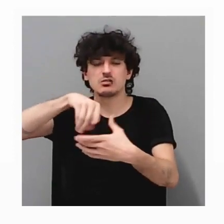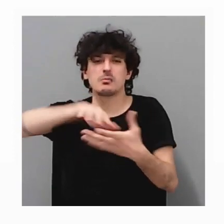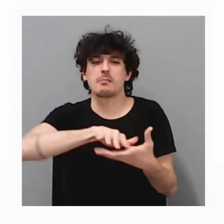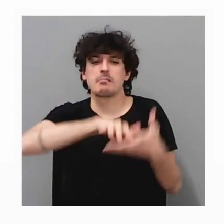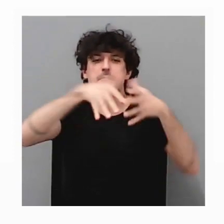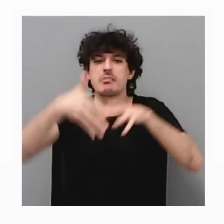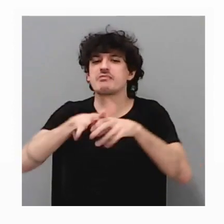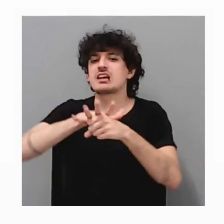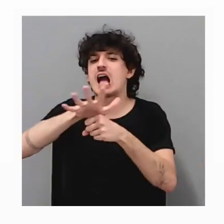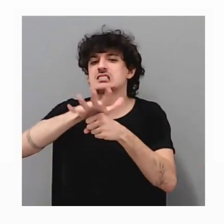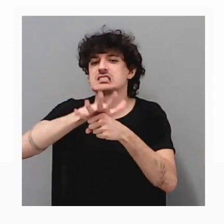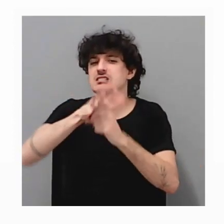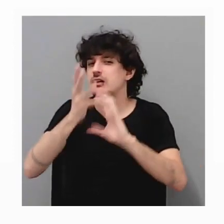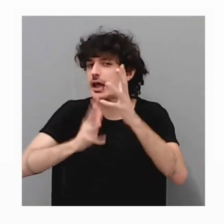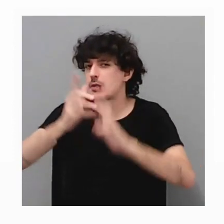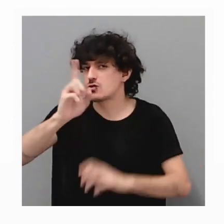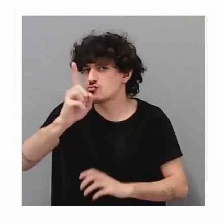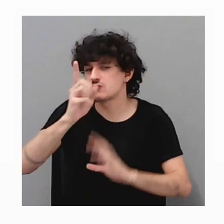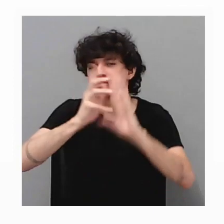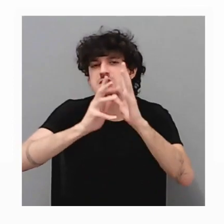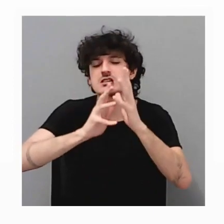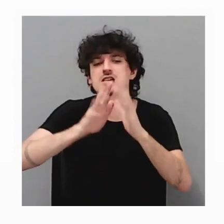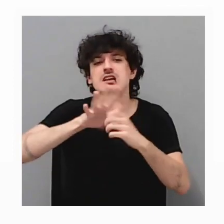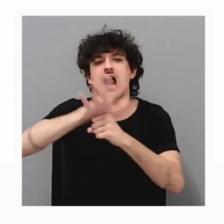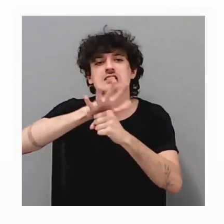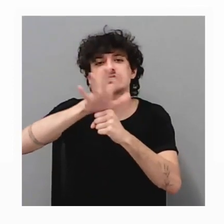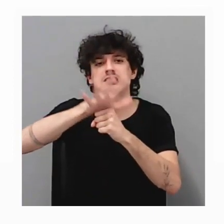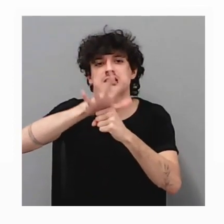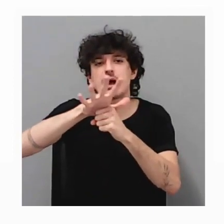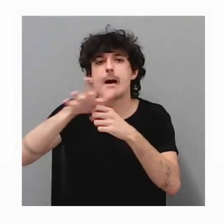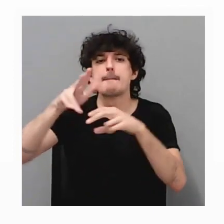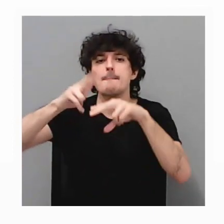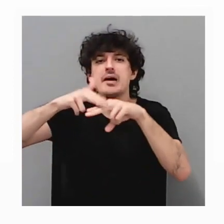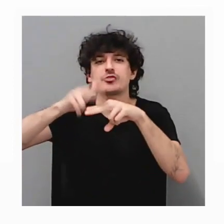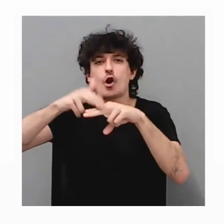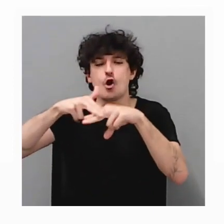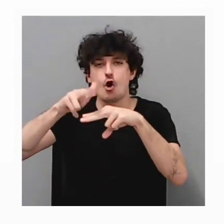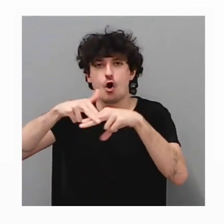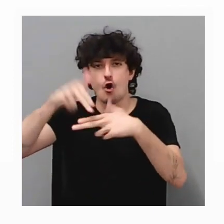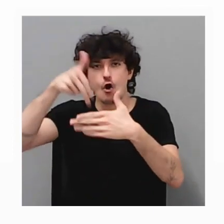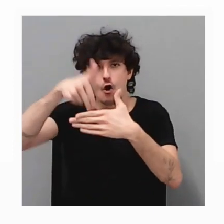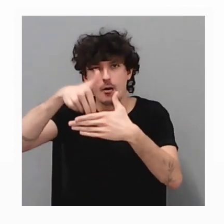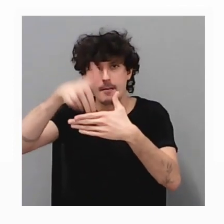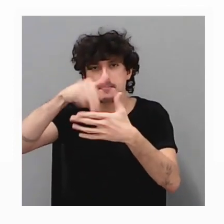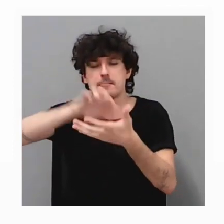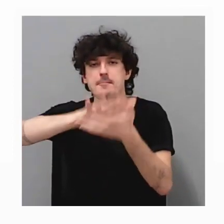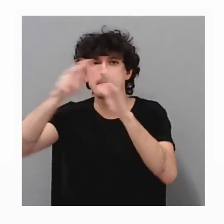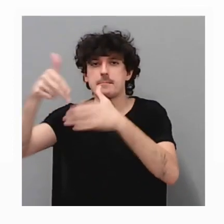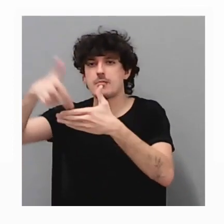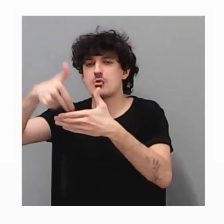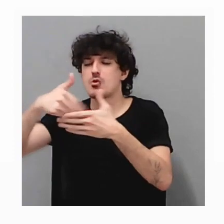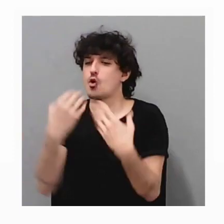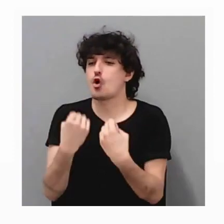quemar, los volvemos un gas, extraemos el petróleo gaseoso que contienen y lo condensamos en combustibles, que pueden ir combustibles desde el coche